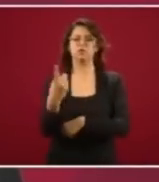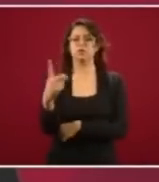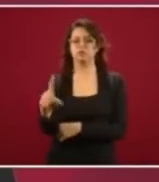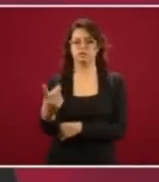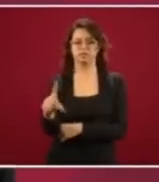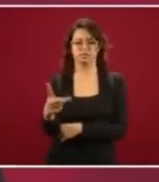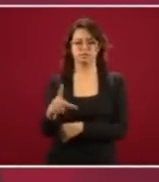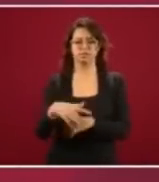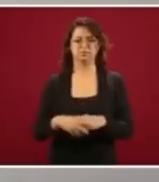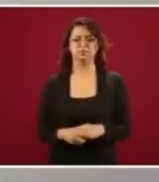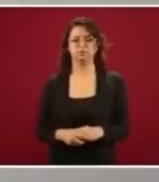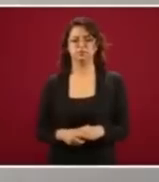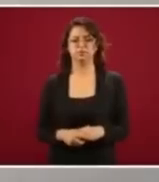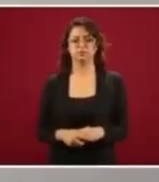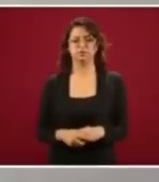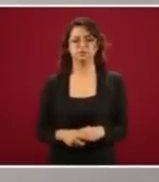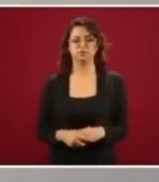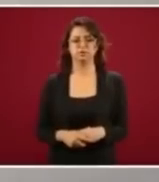A ver,